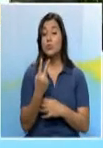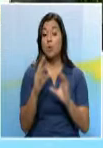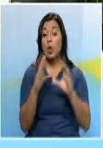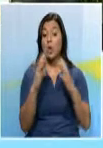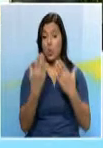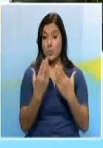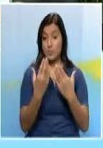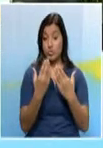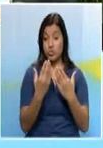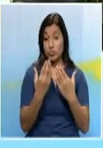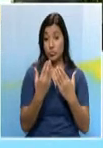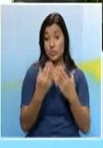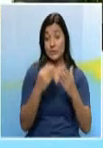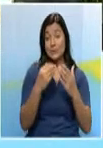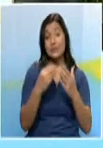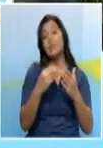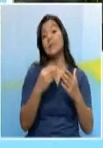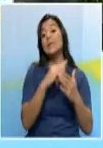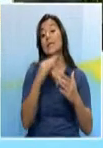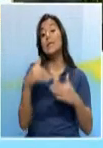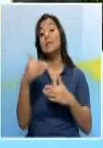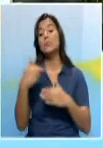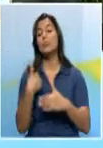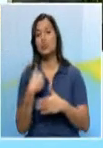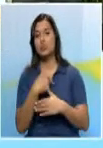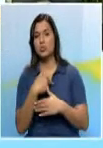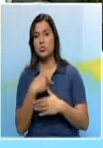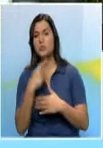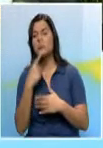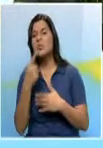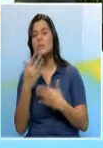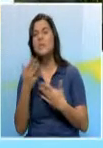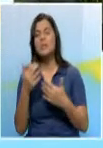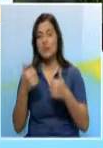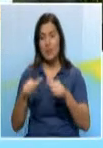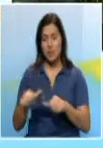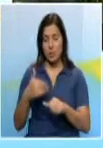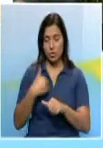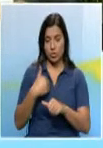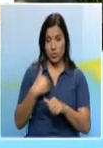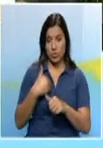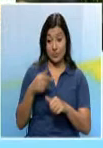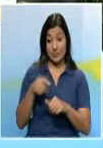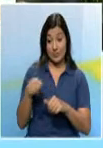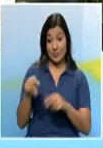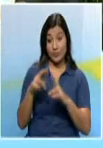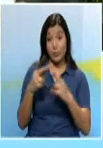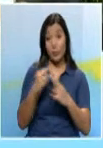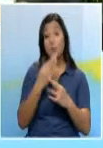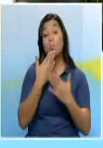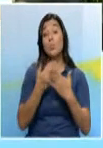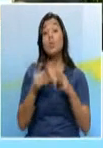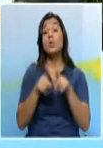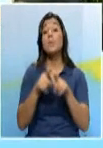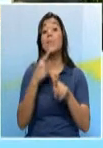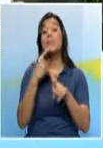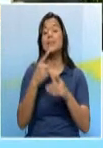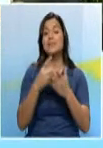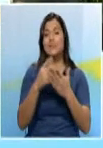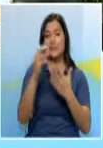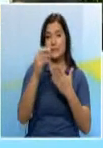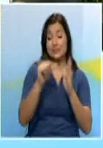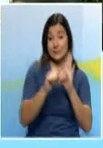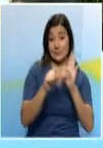comisiones legislativas plenas, y luego estaremos dando cuenta de qué acordaron estos foros. Bueno, también decir que el plenario aprobó una moción